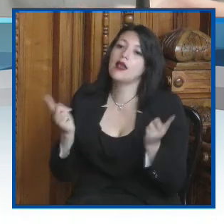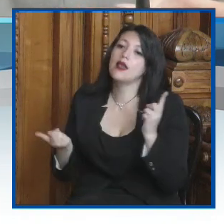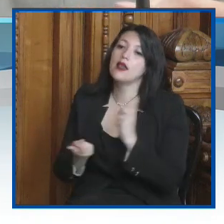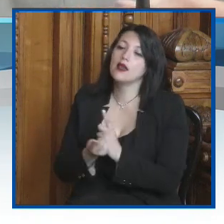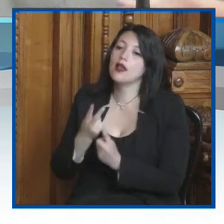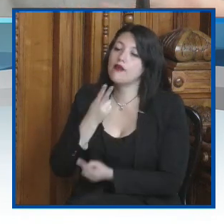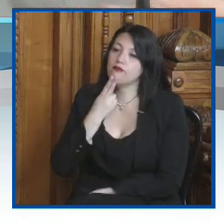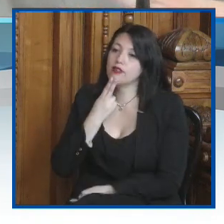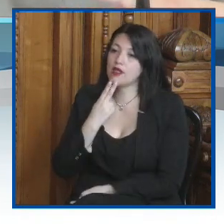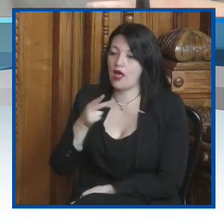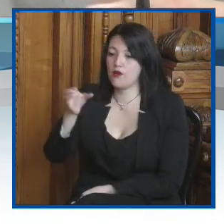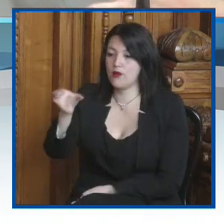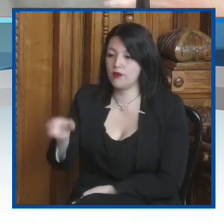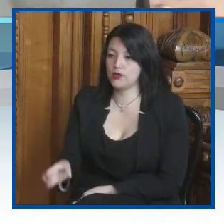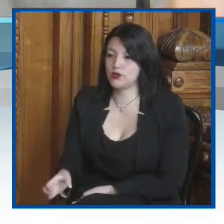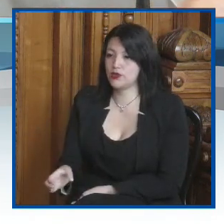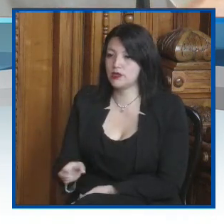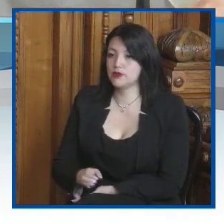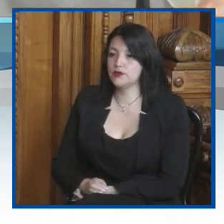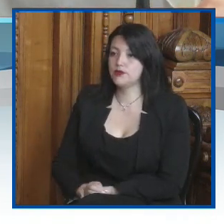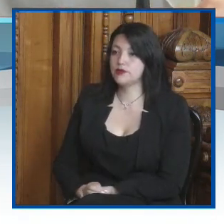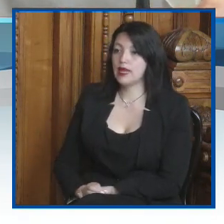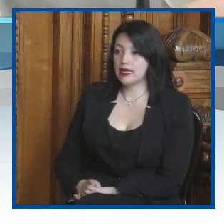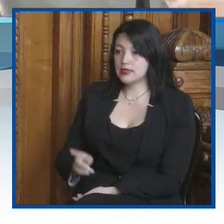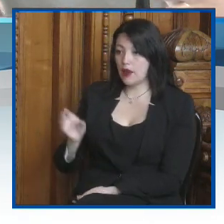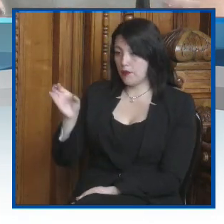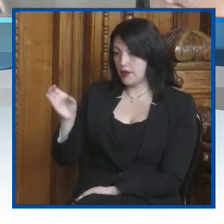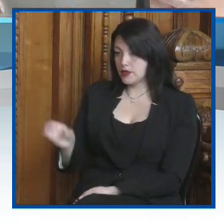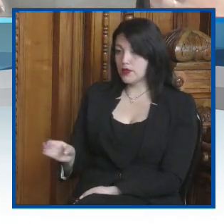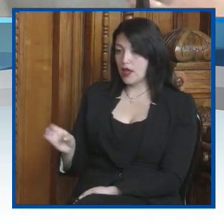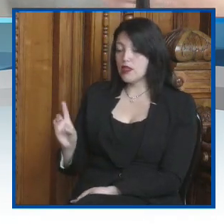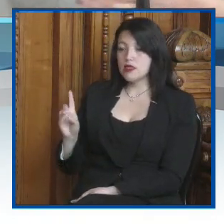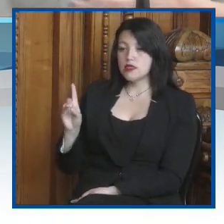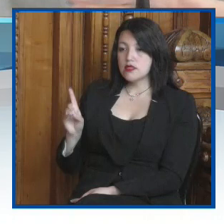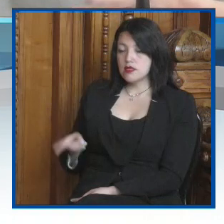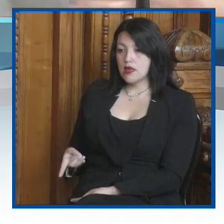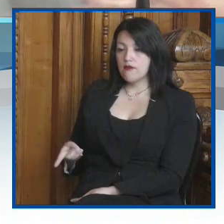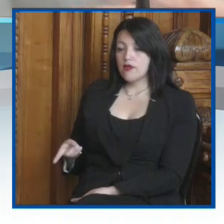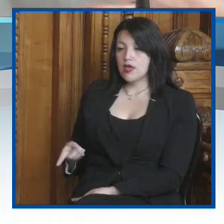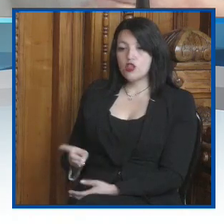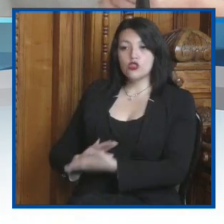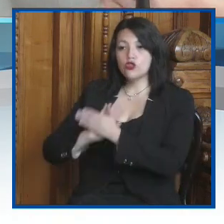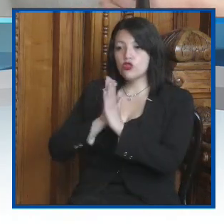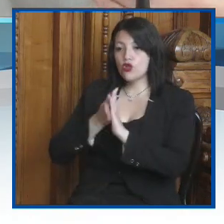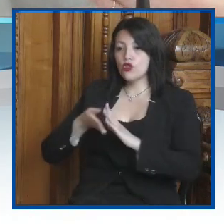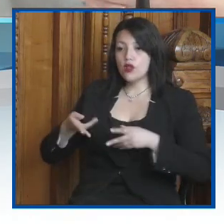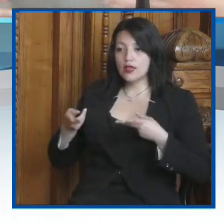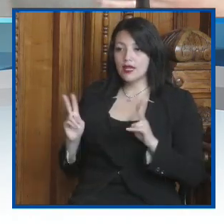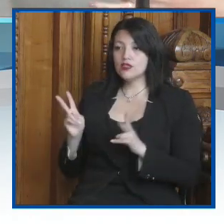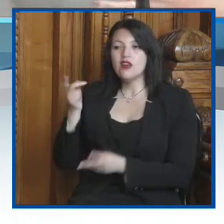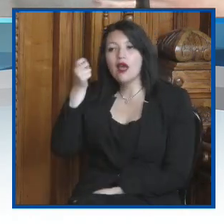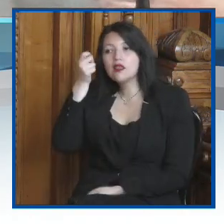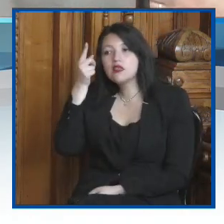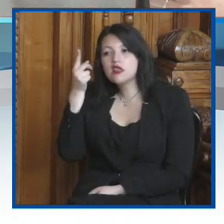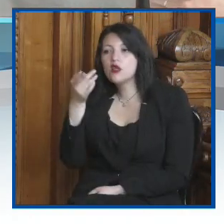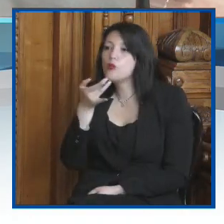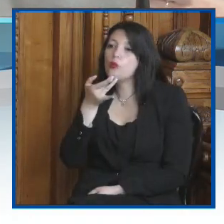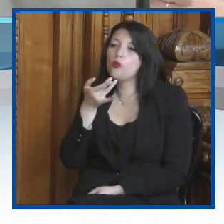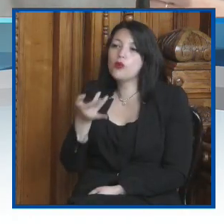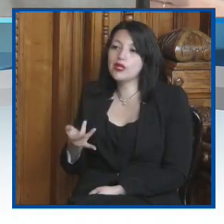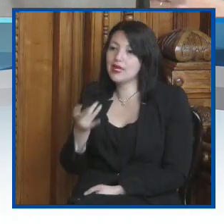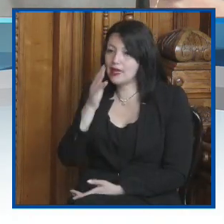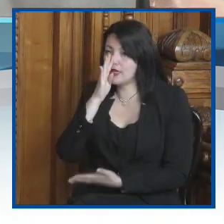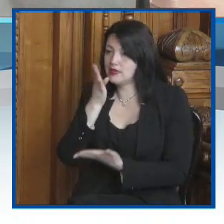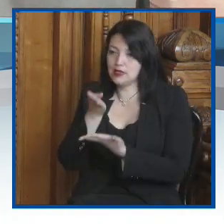persona. Entonces, esa persona justamente tiene que tener y tiene todo el derecho a entender por qué yo decido de esa